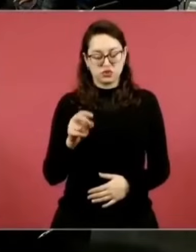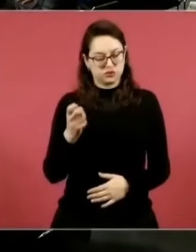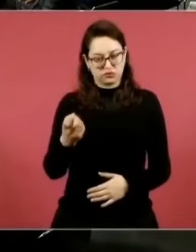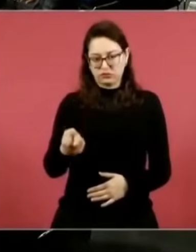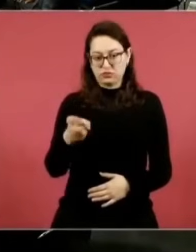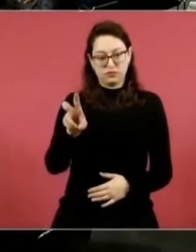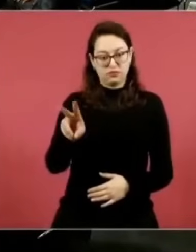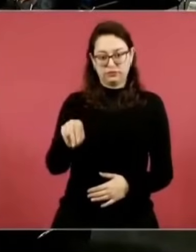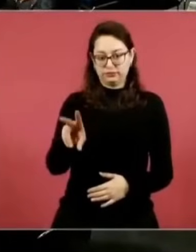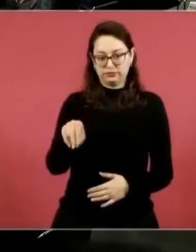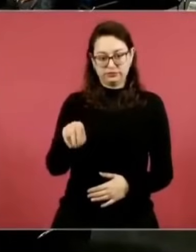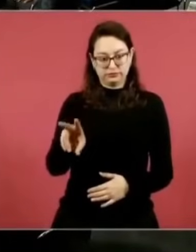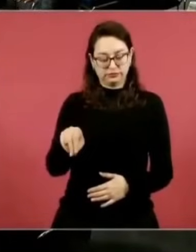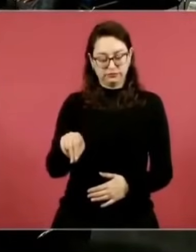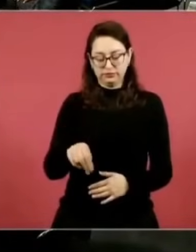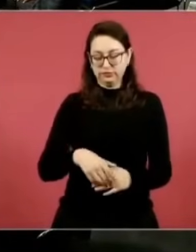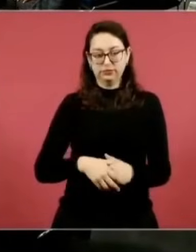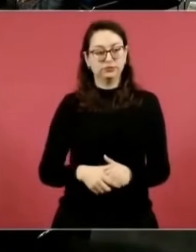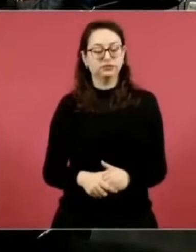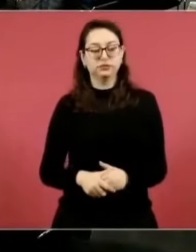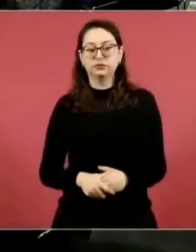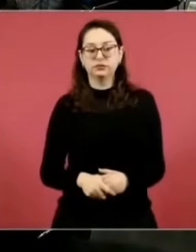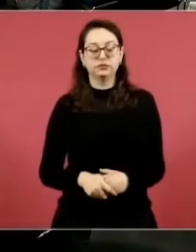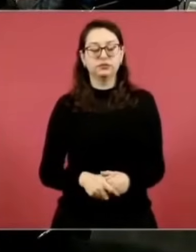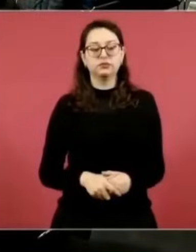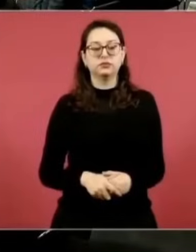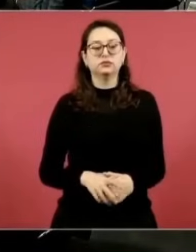Importante el día de hoy porque